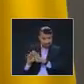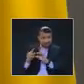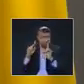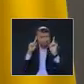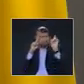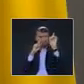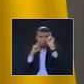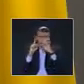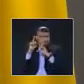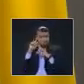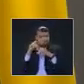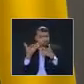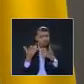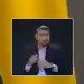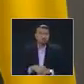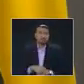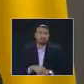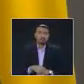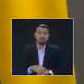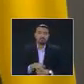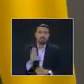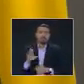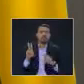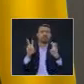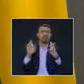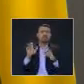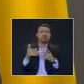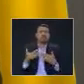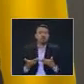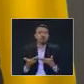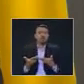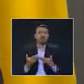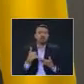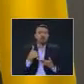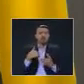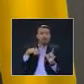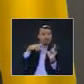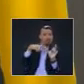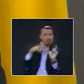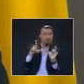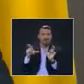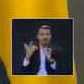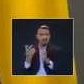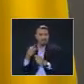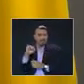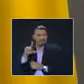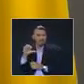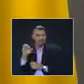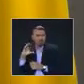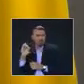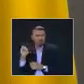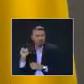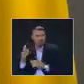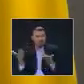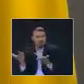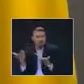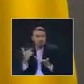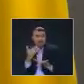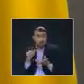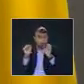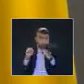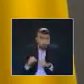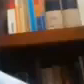de socios pasivos en esta sociedad allí o compramos o nos